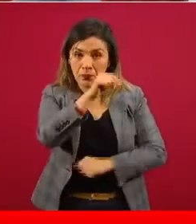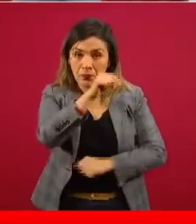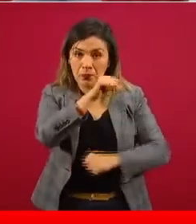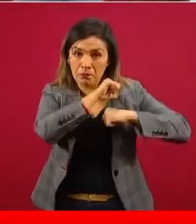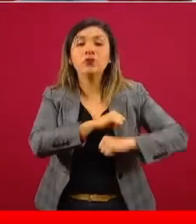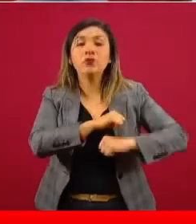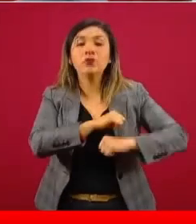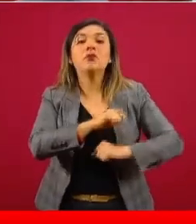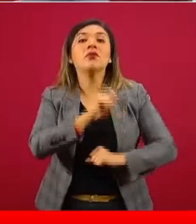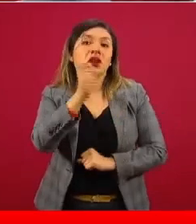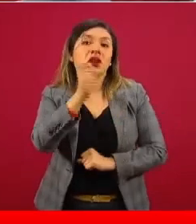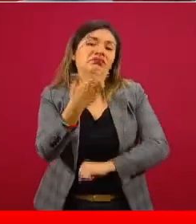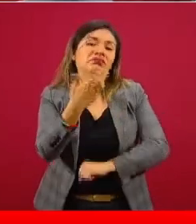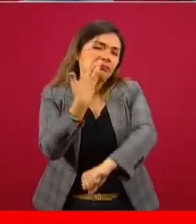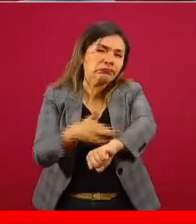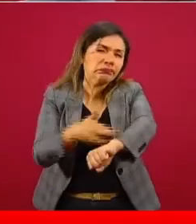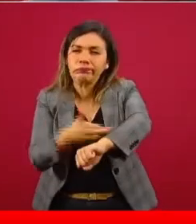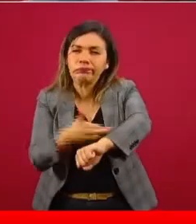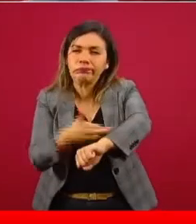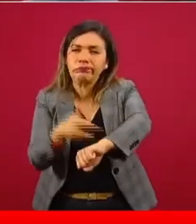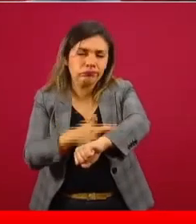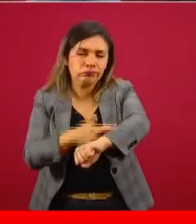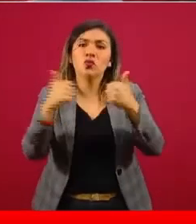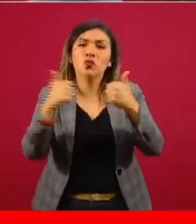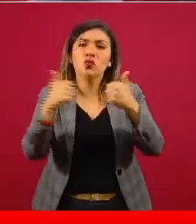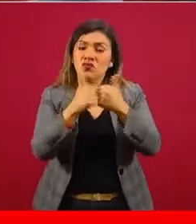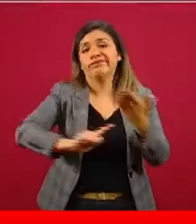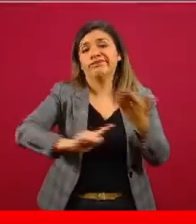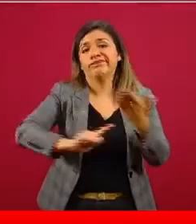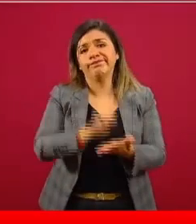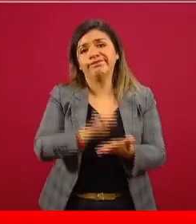Es un proceso legal.